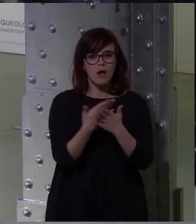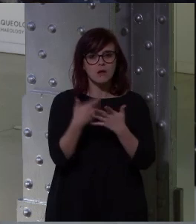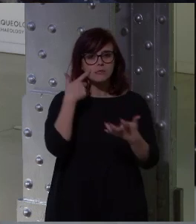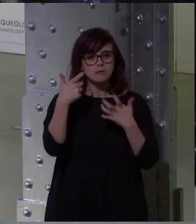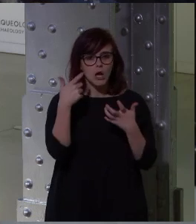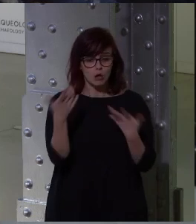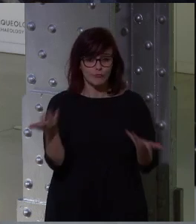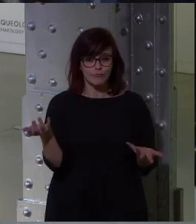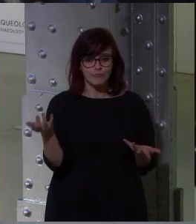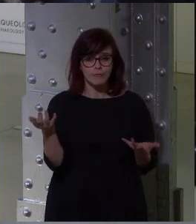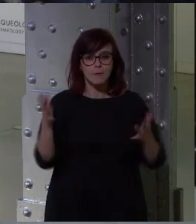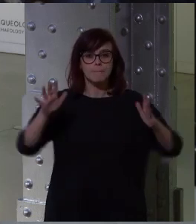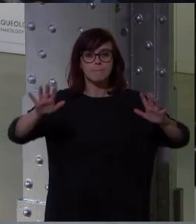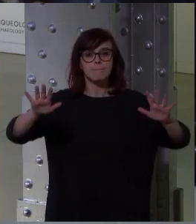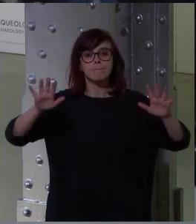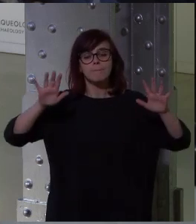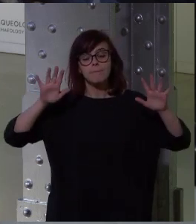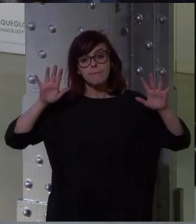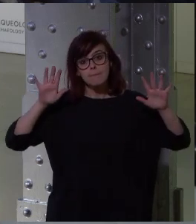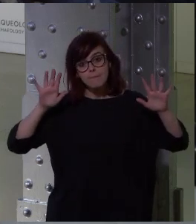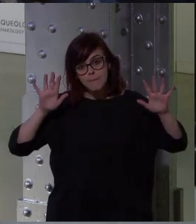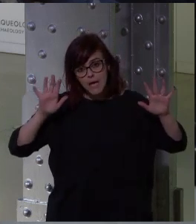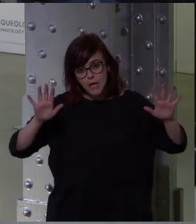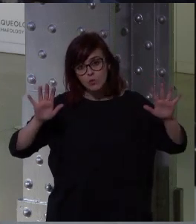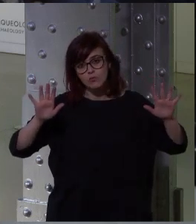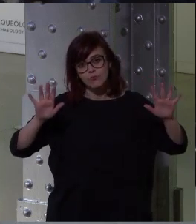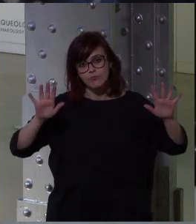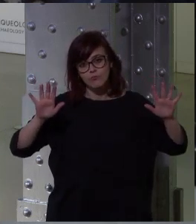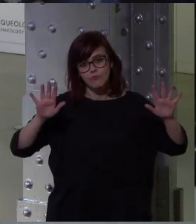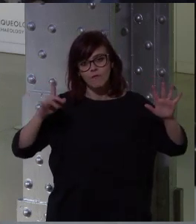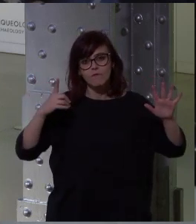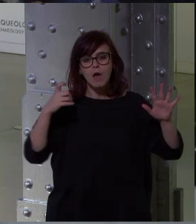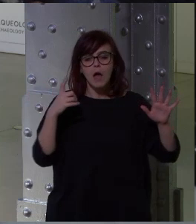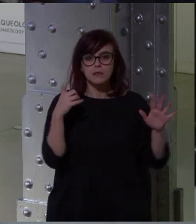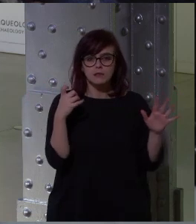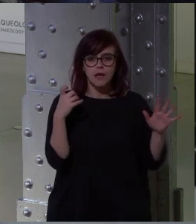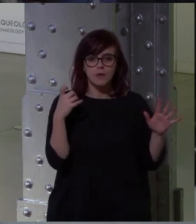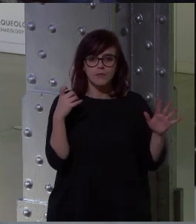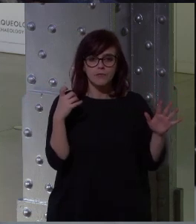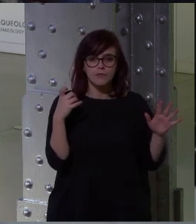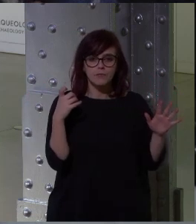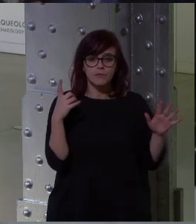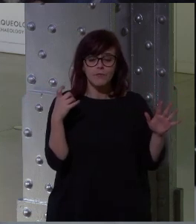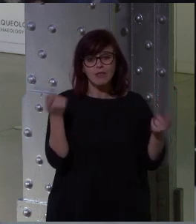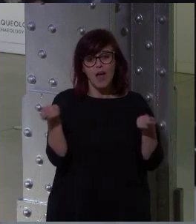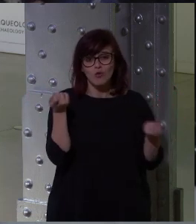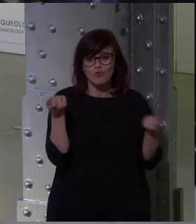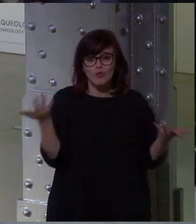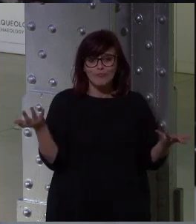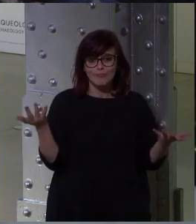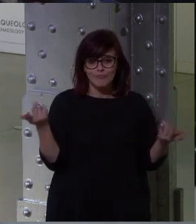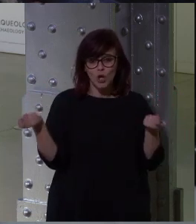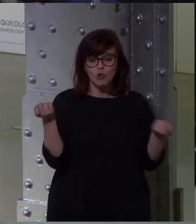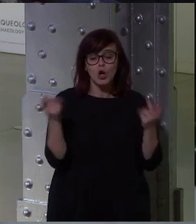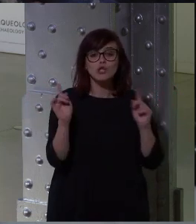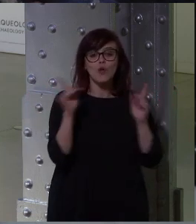manifiesto, ¿no? Sin embargo, yo creo que nos falta un actor fundamental, ¿no? Que es el regulador. El